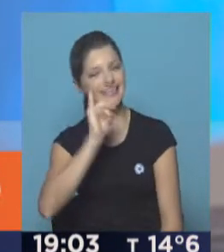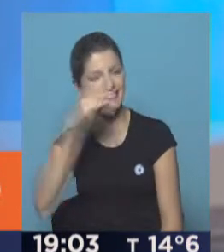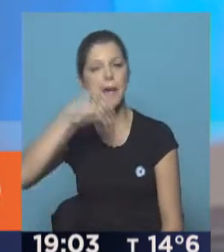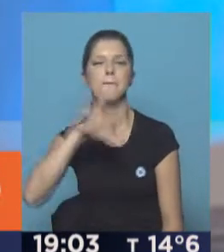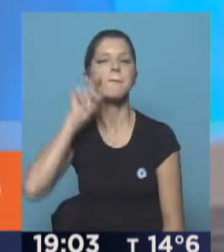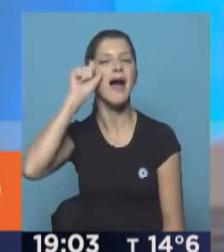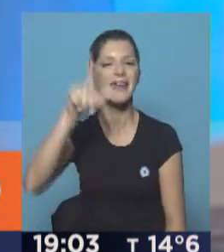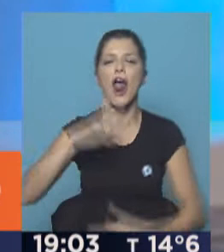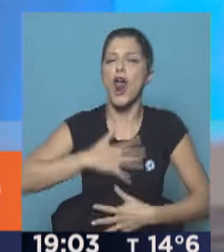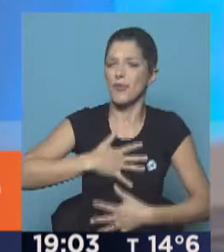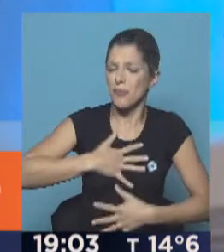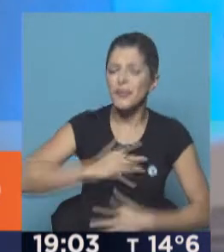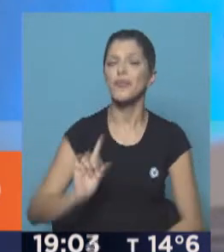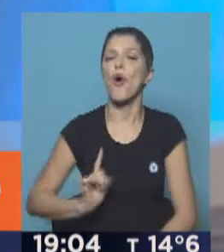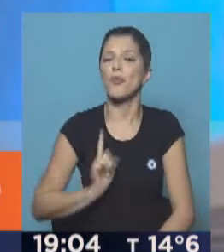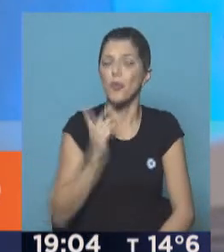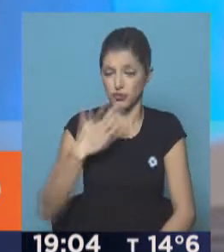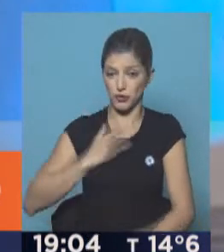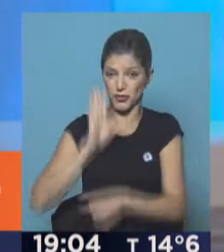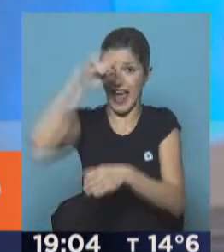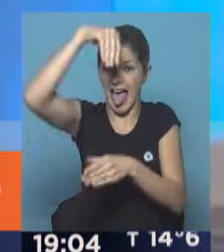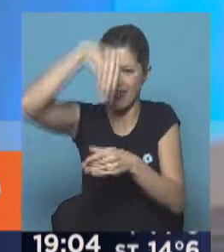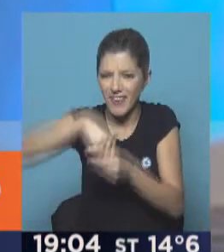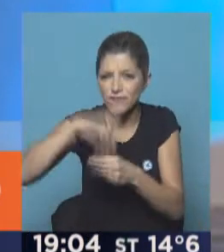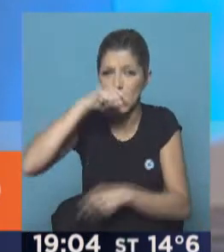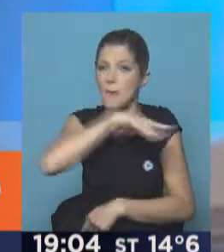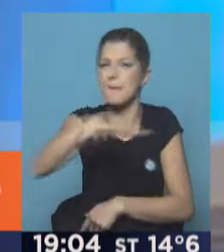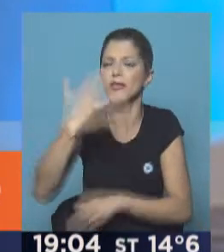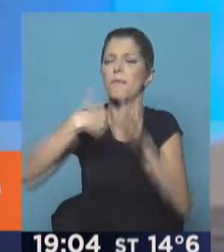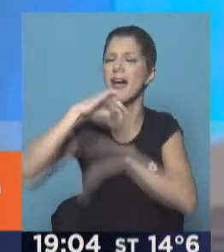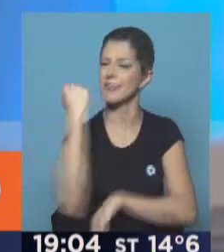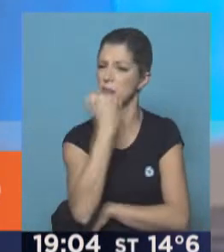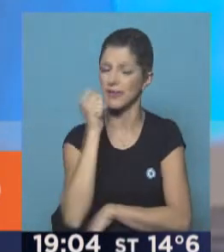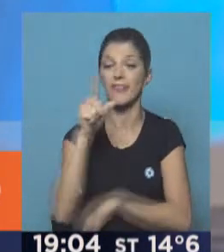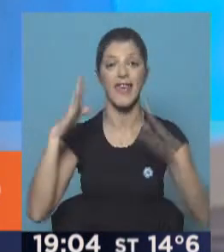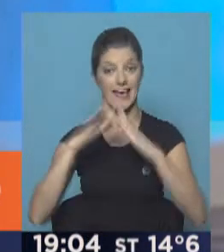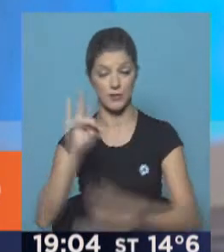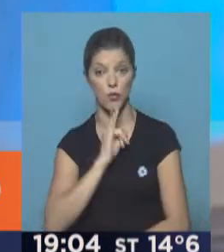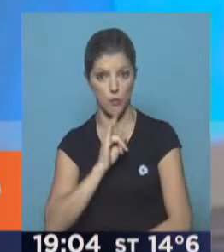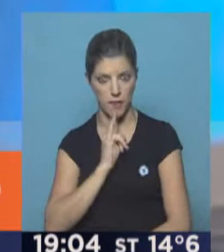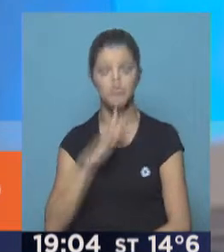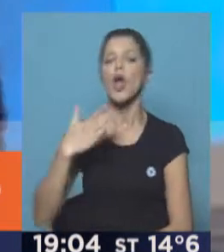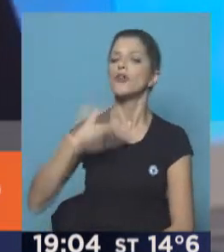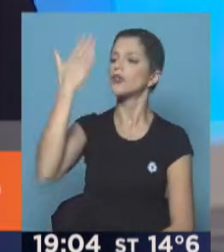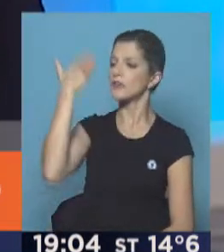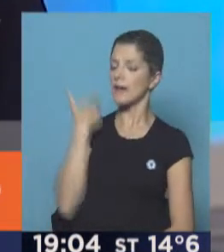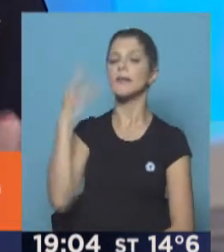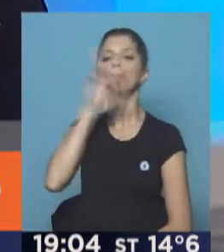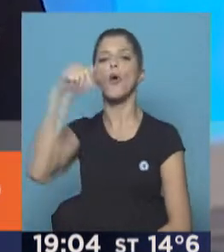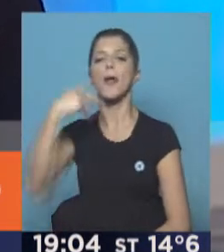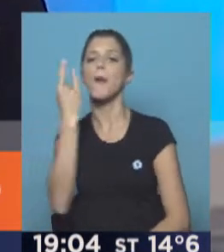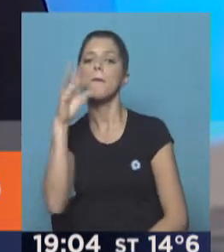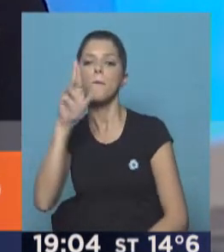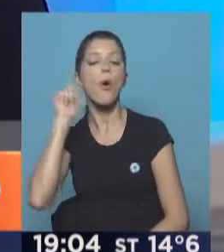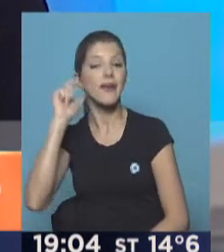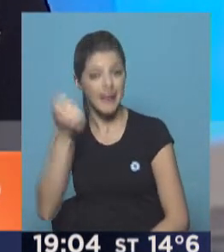estar ubicados dentro de la Casa Histórica, en uno de los patios principales. Nosotros dialogamos con Patricia Fernández Murga, es la